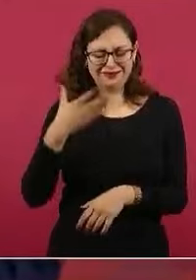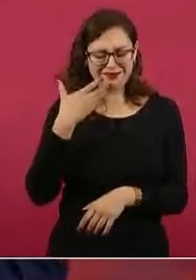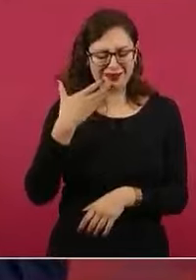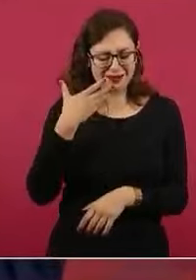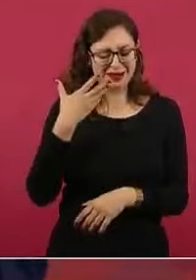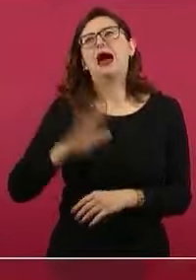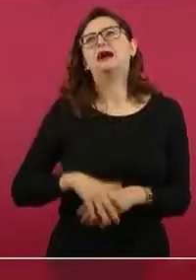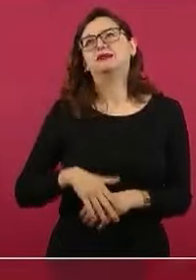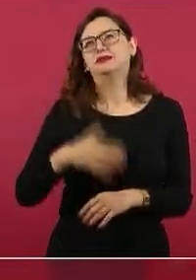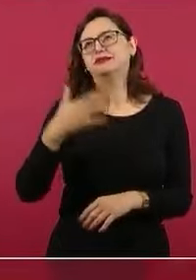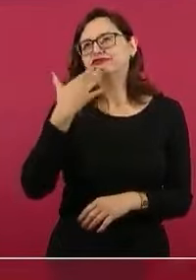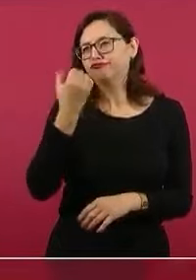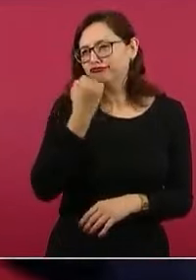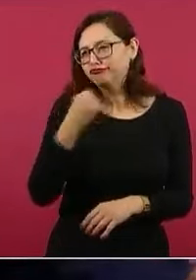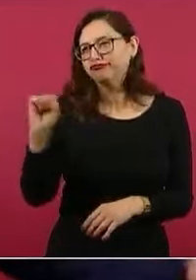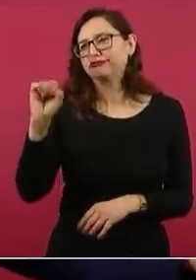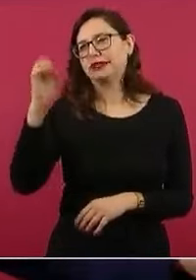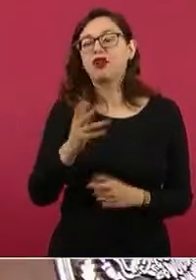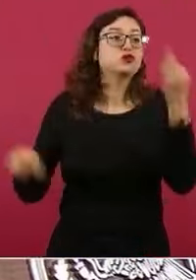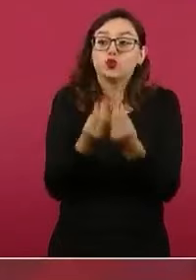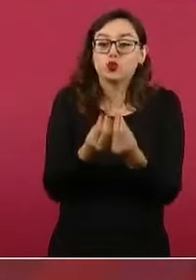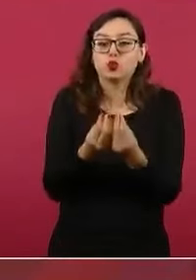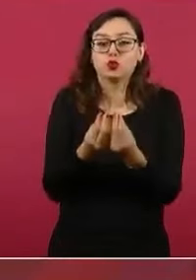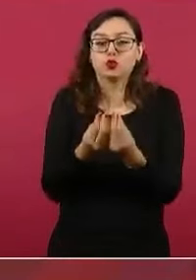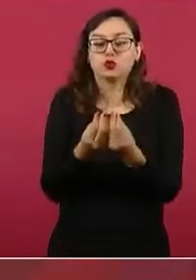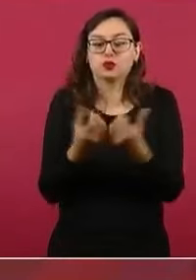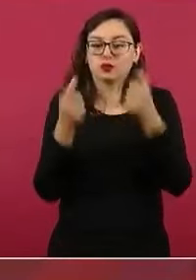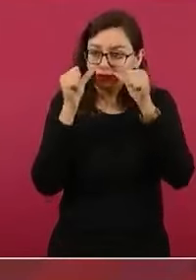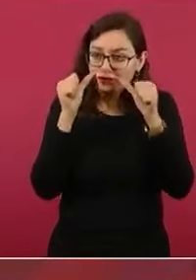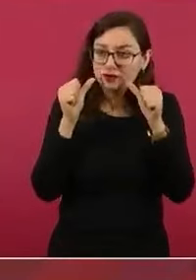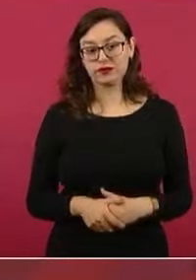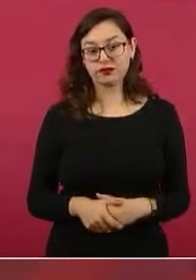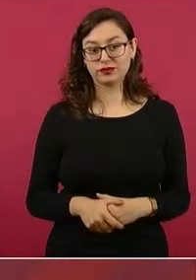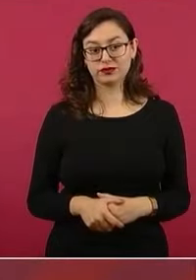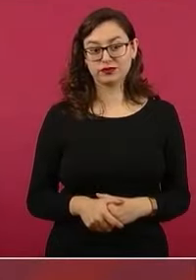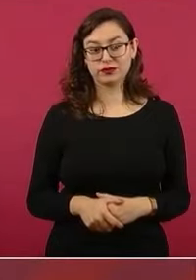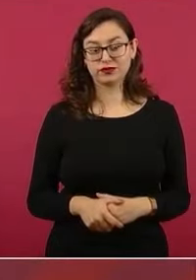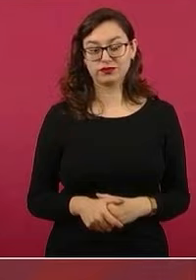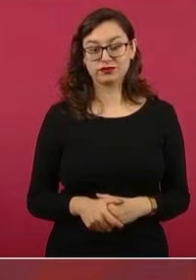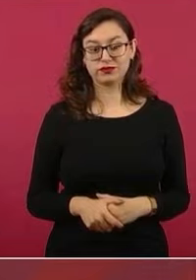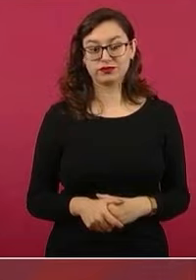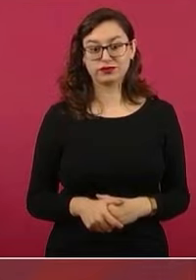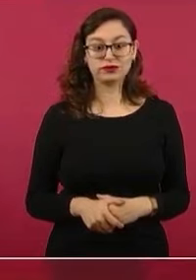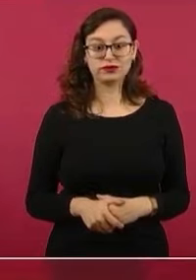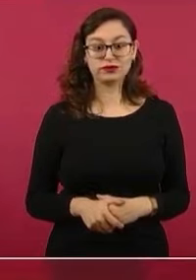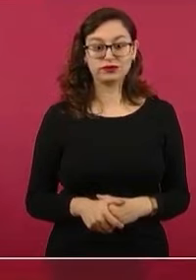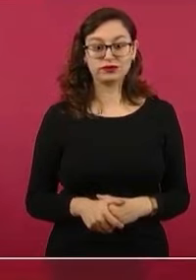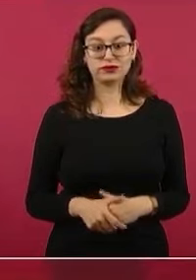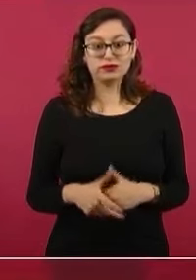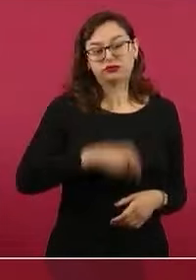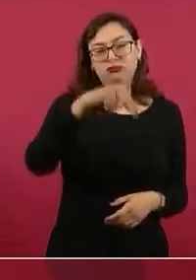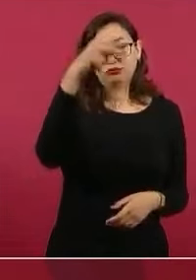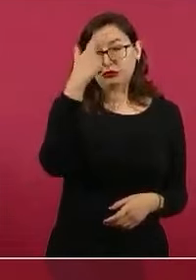tiene experiencia, sino de todos. Hay quienes escriben en el norte, ¿no? Puro